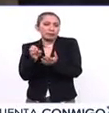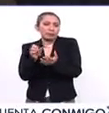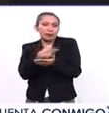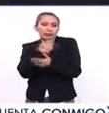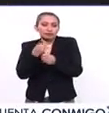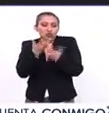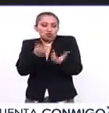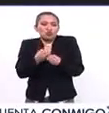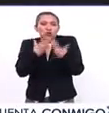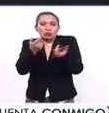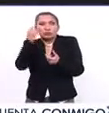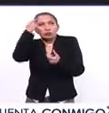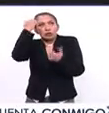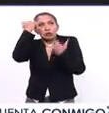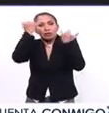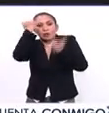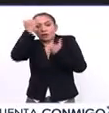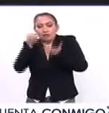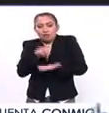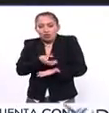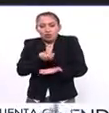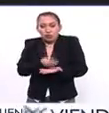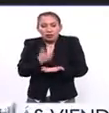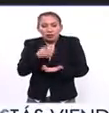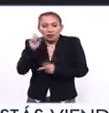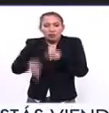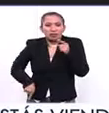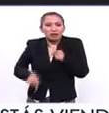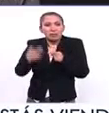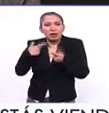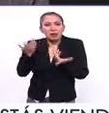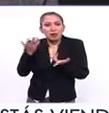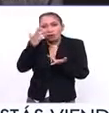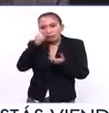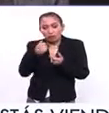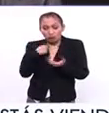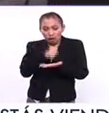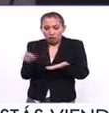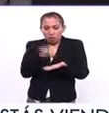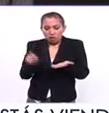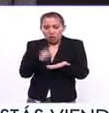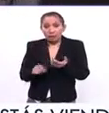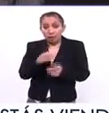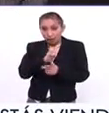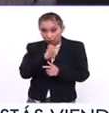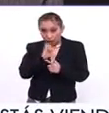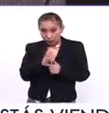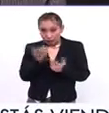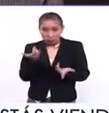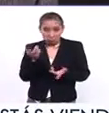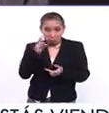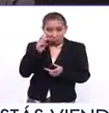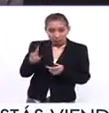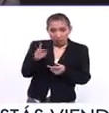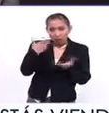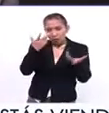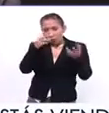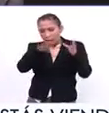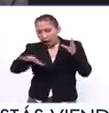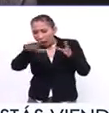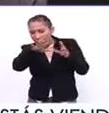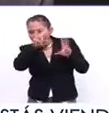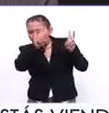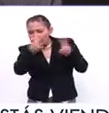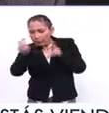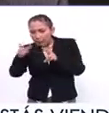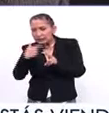pues, liberadoras de la creatividad que eliminaban por completo la razón. Entonces podemos decir, por las materias que le